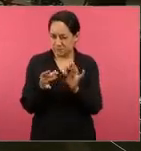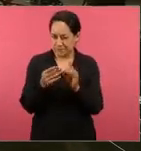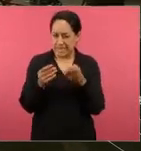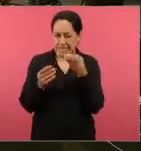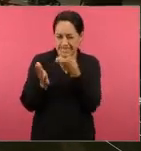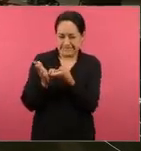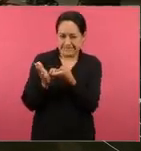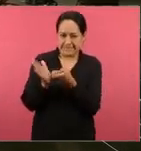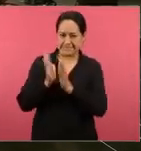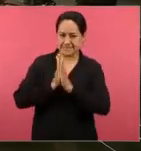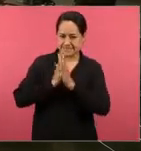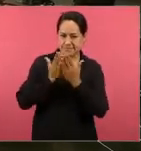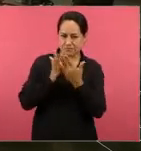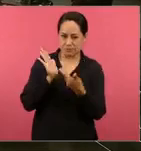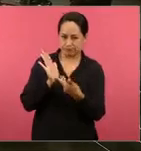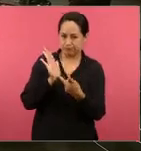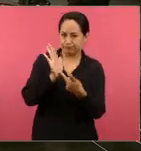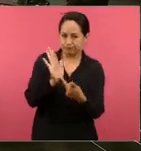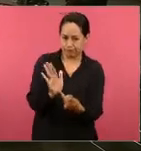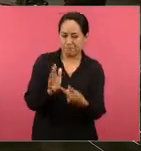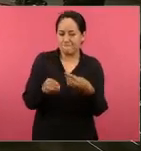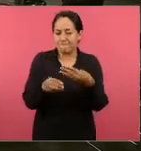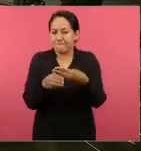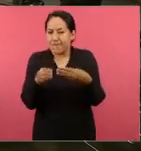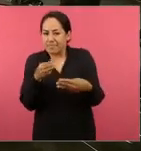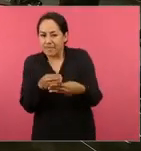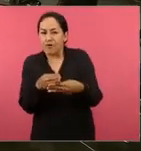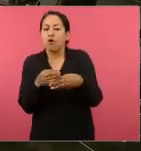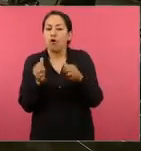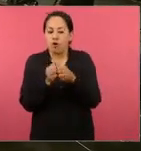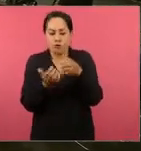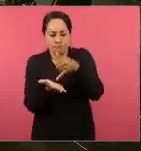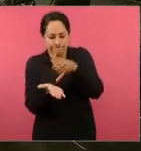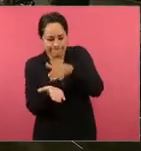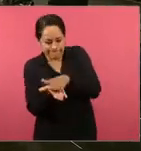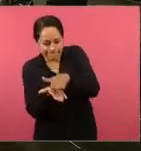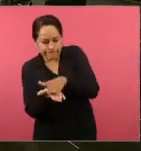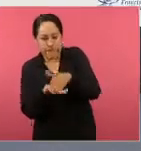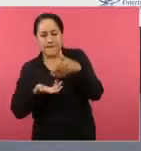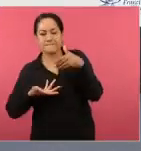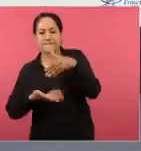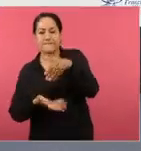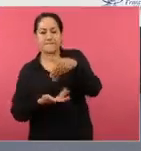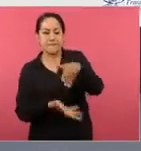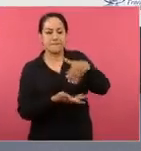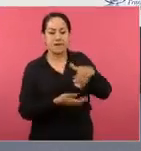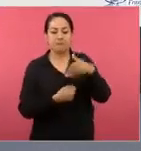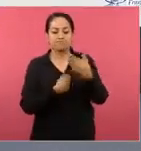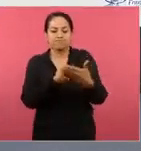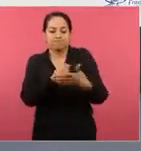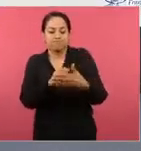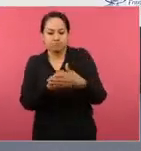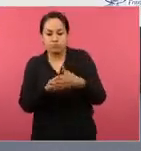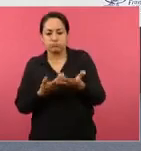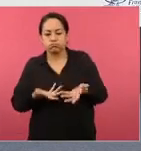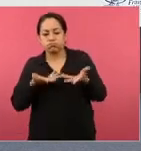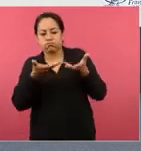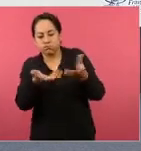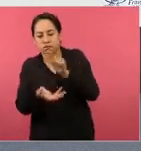los materiales impresos que llegarán a las telesecundarias y que, insisto,